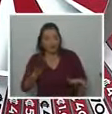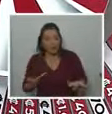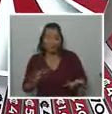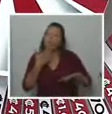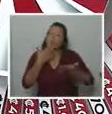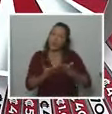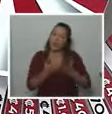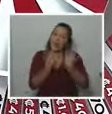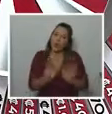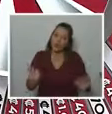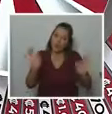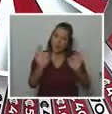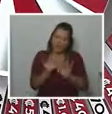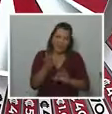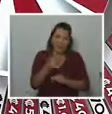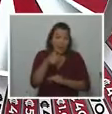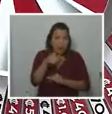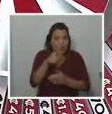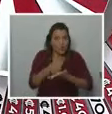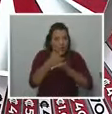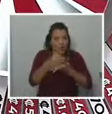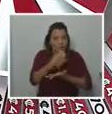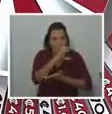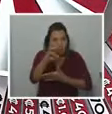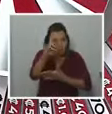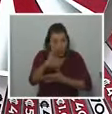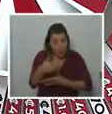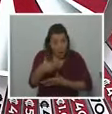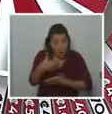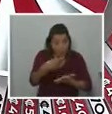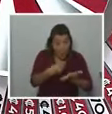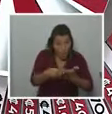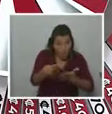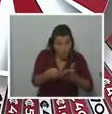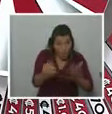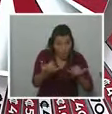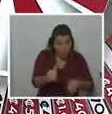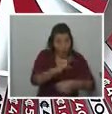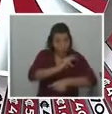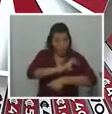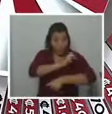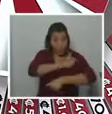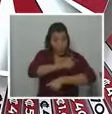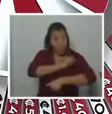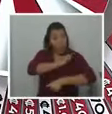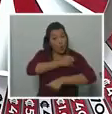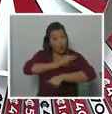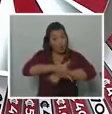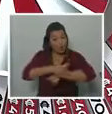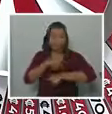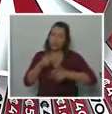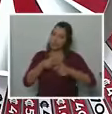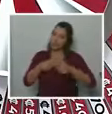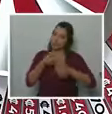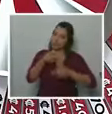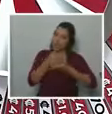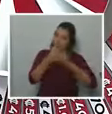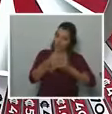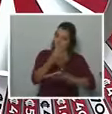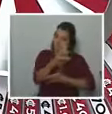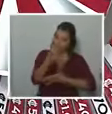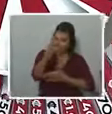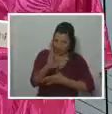vez que compra un producto de la Junta de Protección Social, está ayudando a Costa Rica en más de 500 programas de bien social. Bueno, Meli,